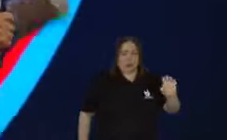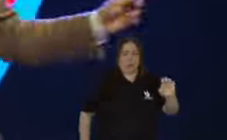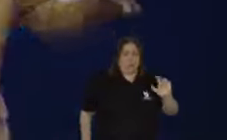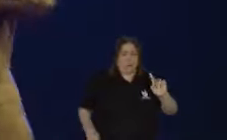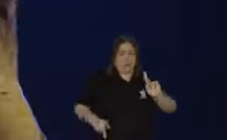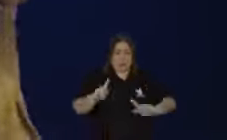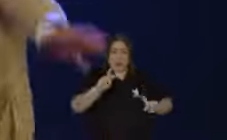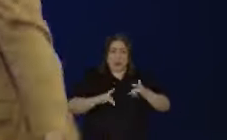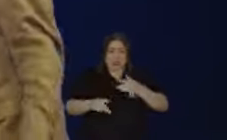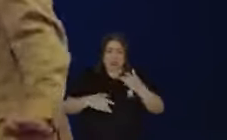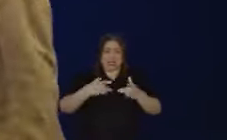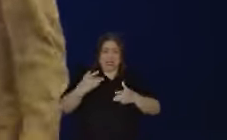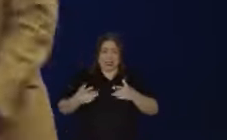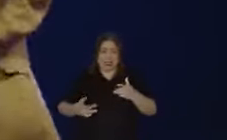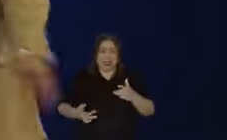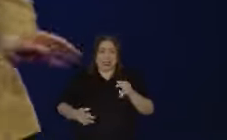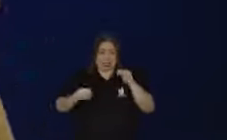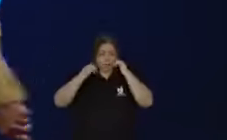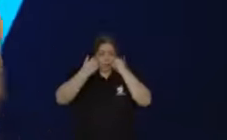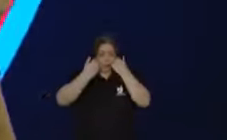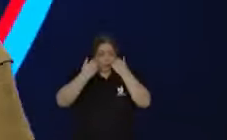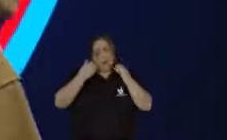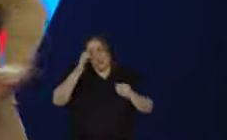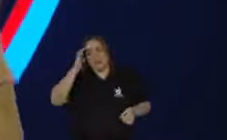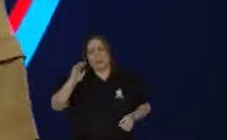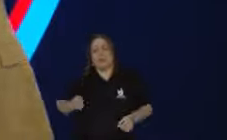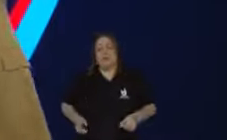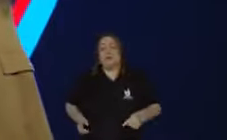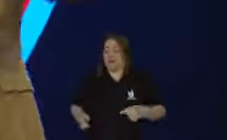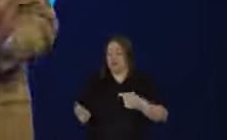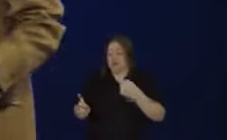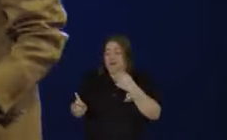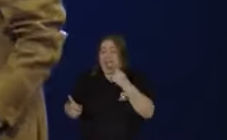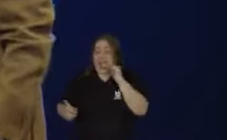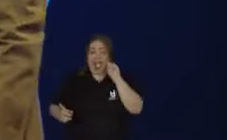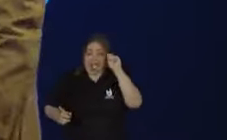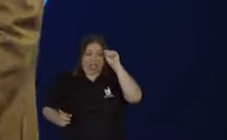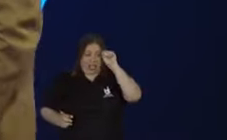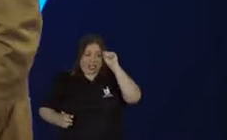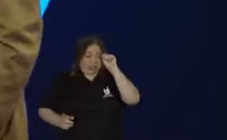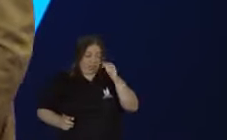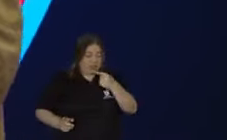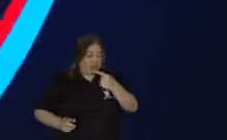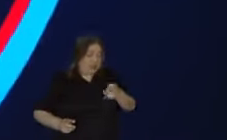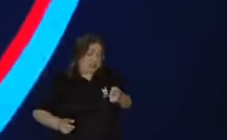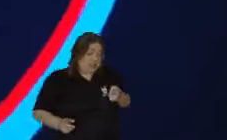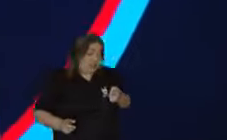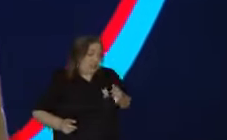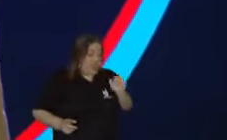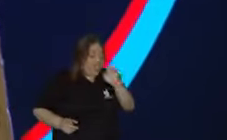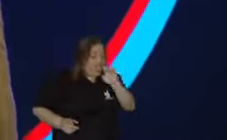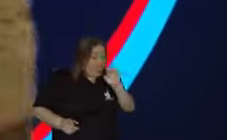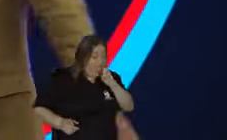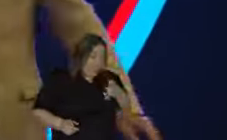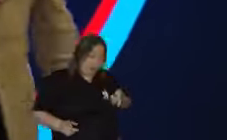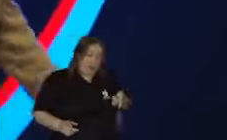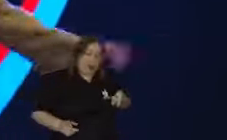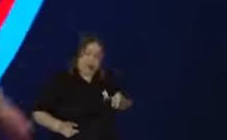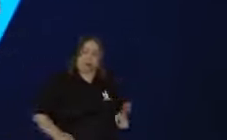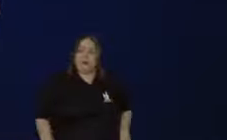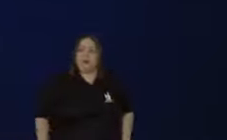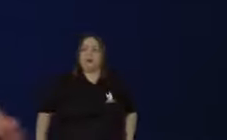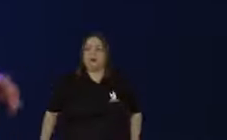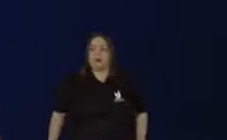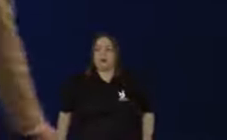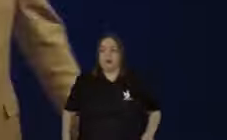avergonzados y habla con Dios. Adán dice, es que es la mujer que tú me diste. Y el diablo se frota las manos. Le hice pisar el palito,